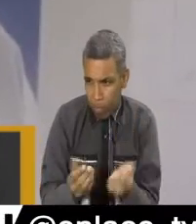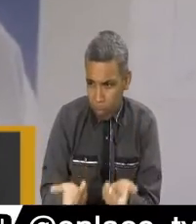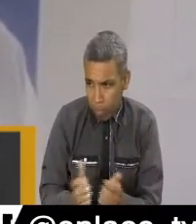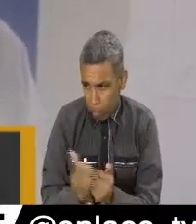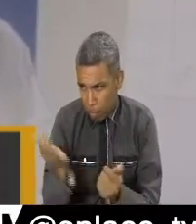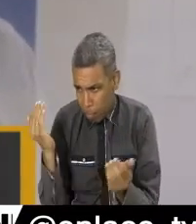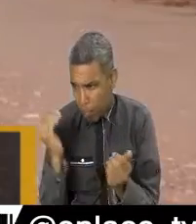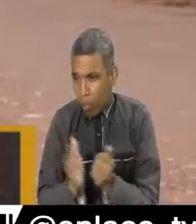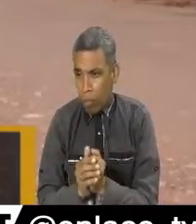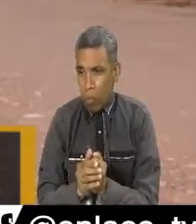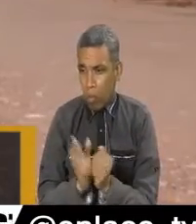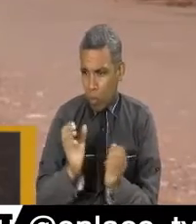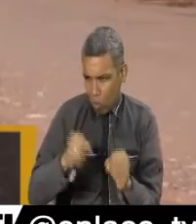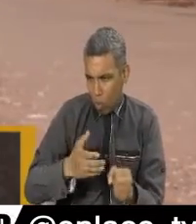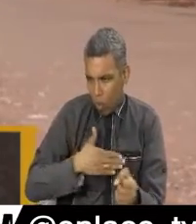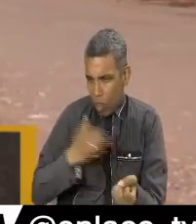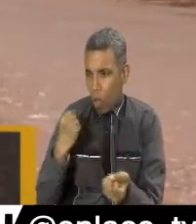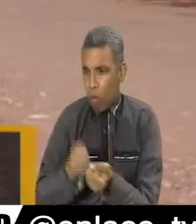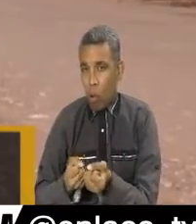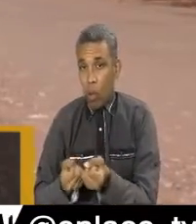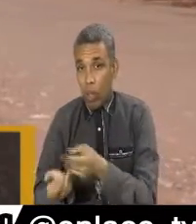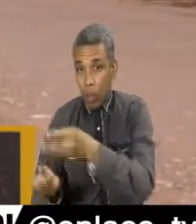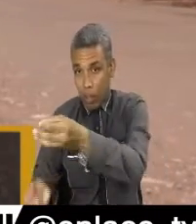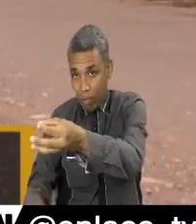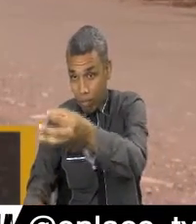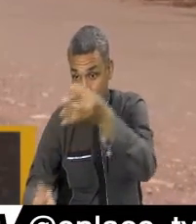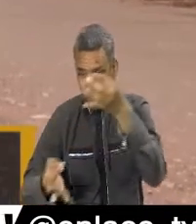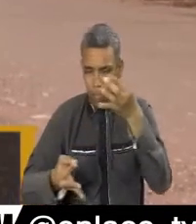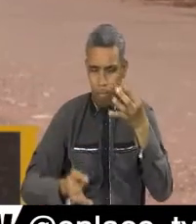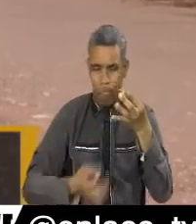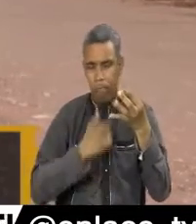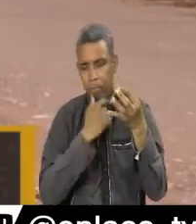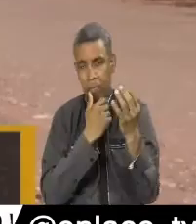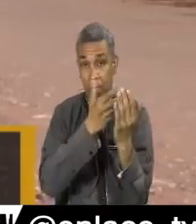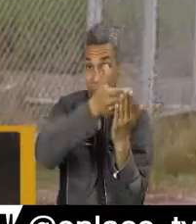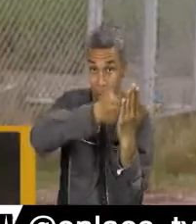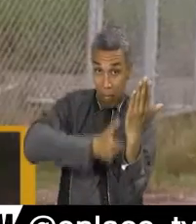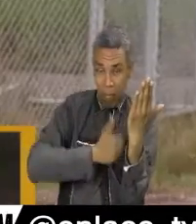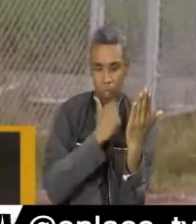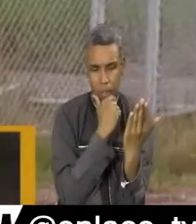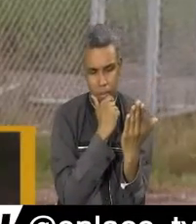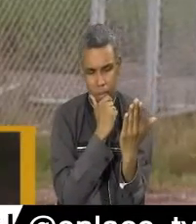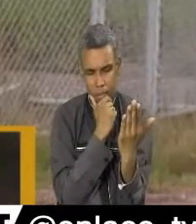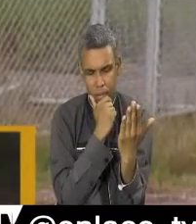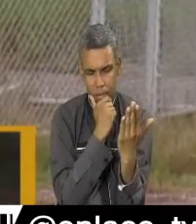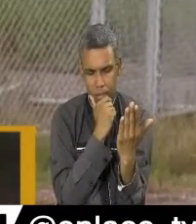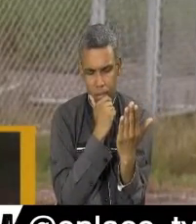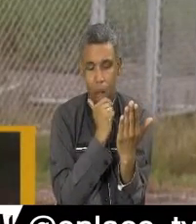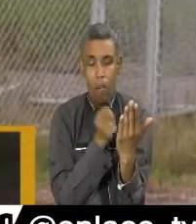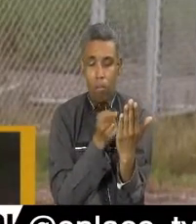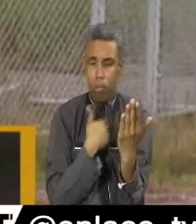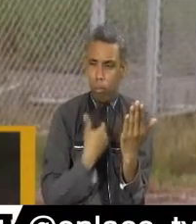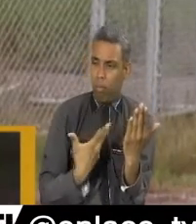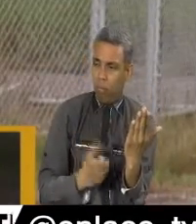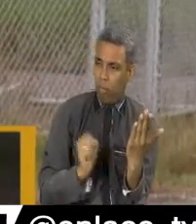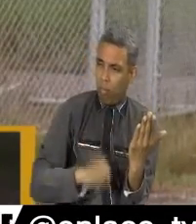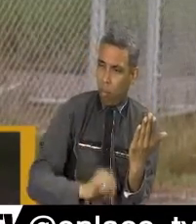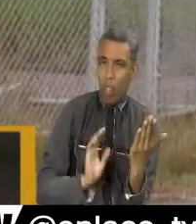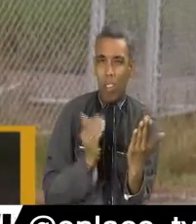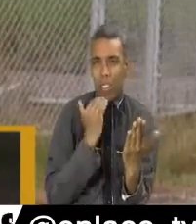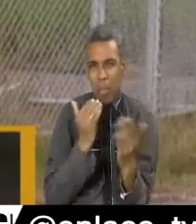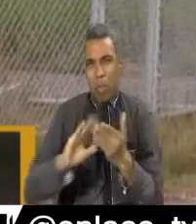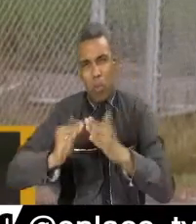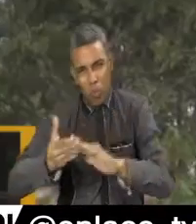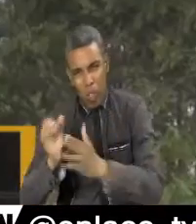que Ecopetrol participara. Una vez definida el interés de nosotros en participar en proyectos de sostenibilidad, de bienestar hacia